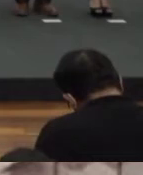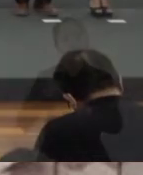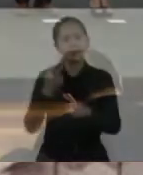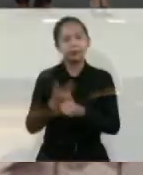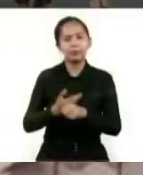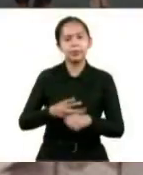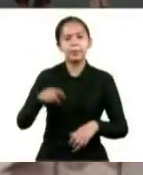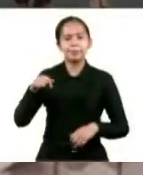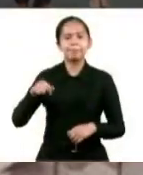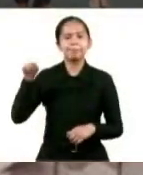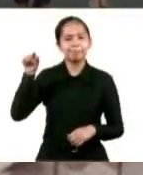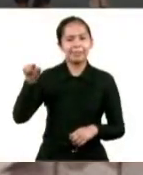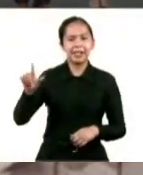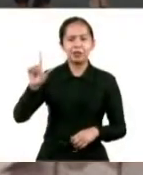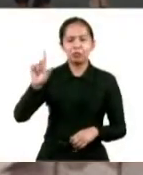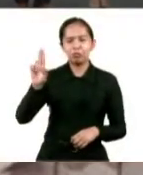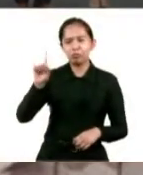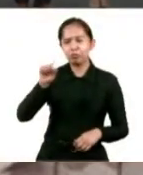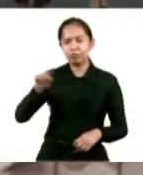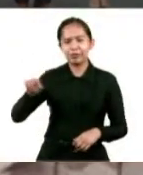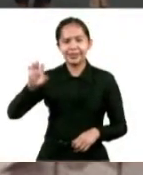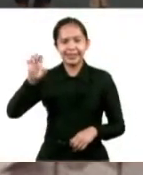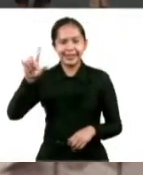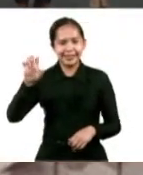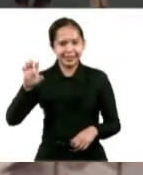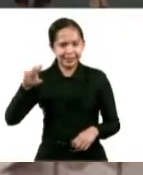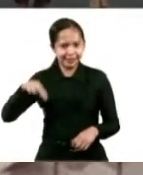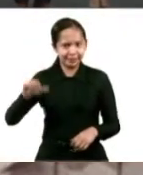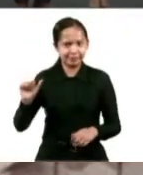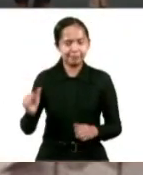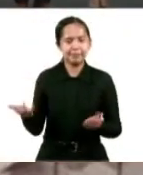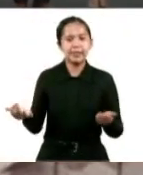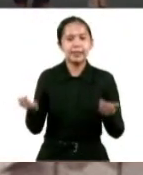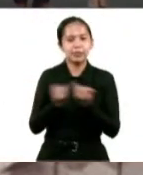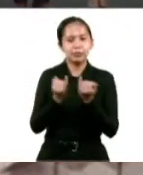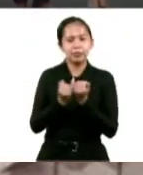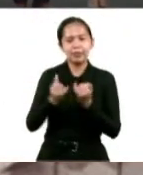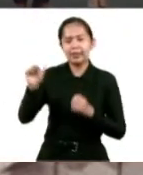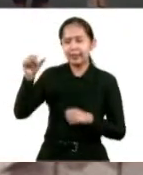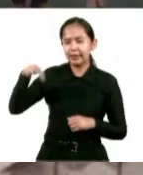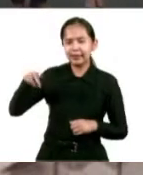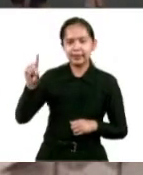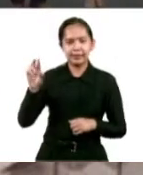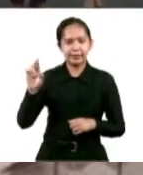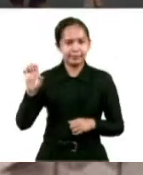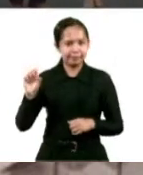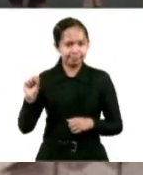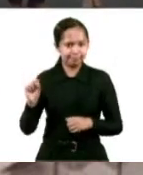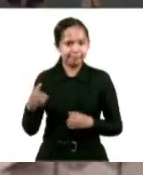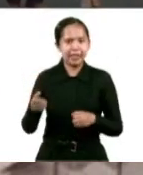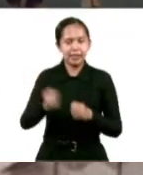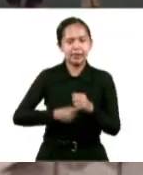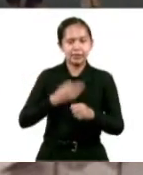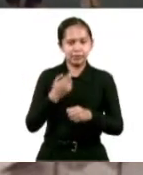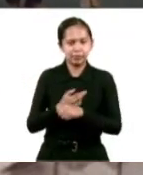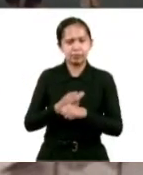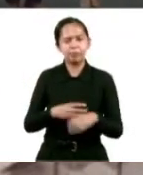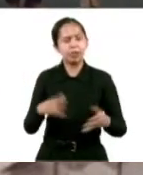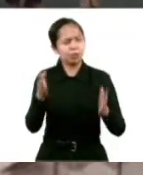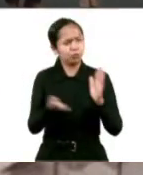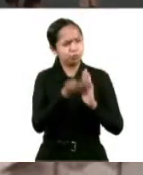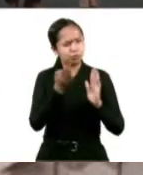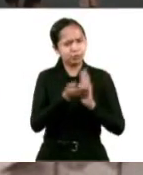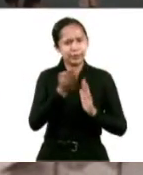y Finanzas, Luz Helena González, el Secretario de Movilidad, Andrés Layuz Loaesa, el Secretario de Obras y